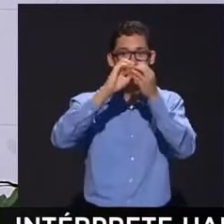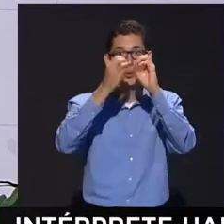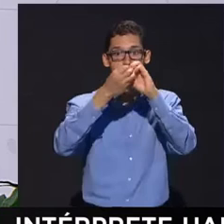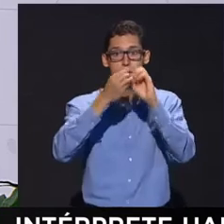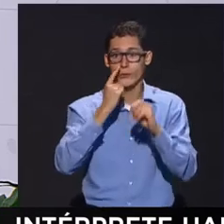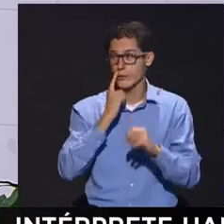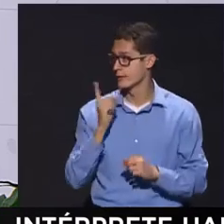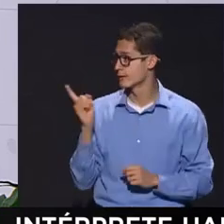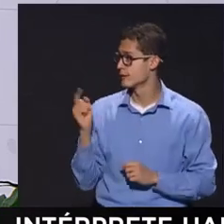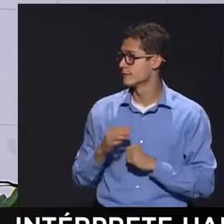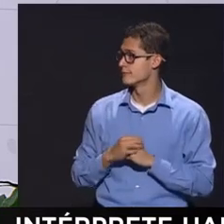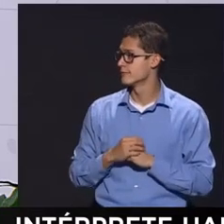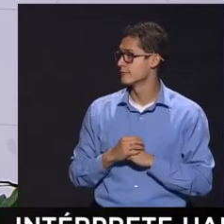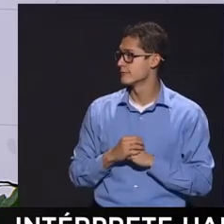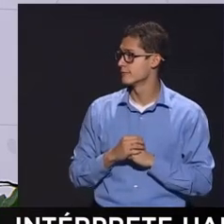310-236-6849 y también